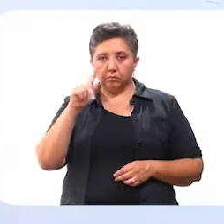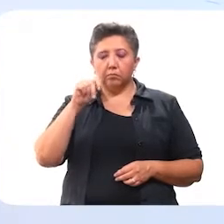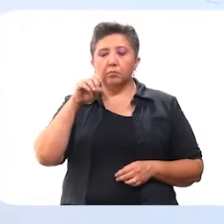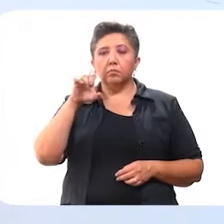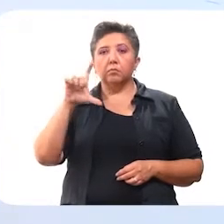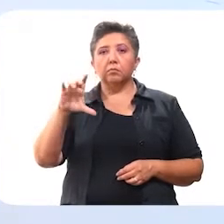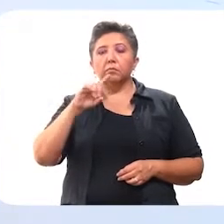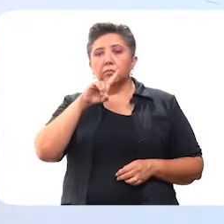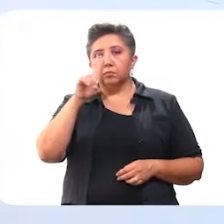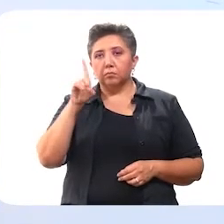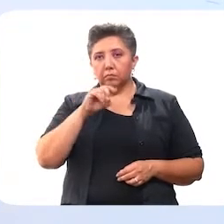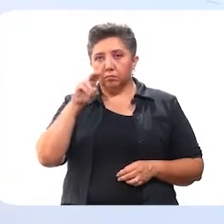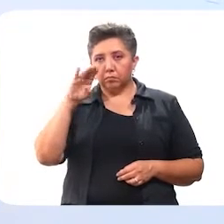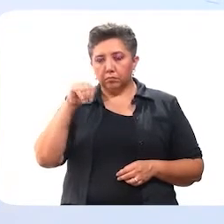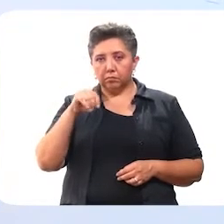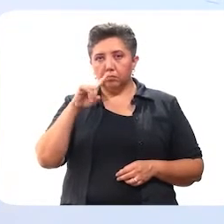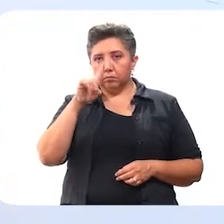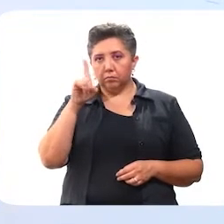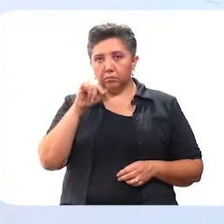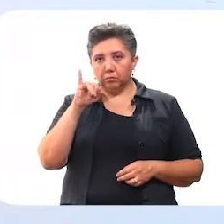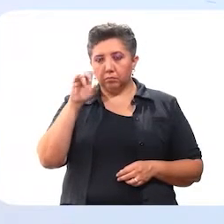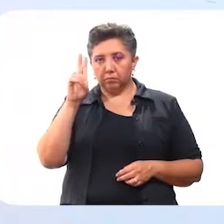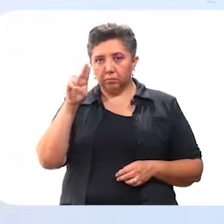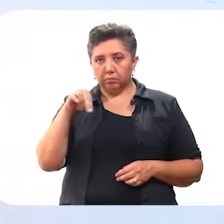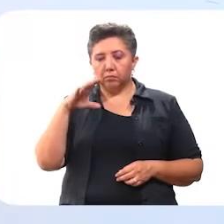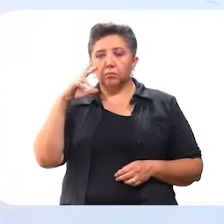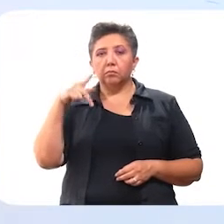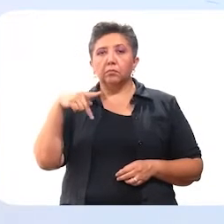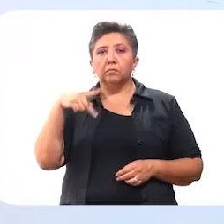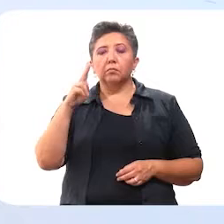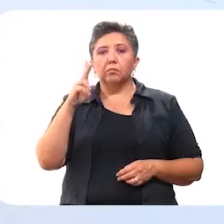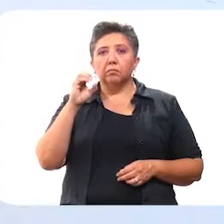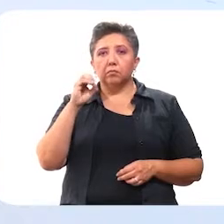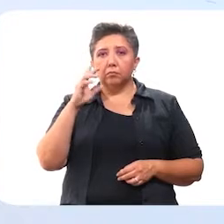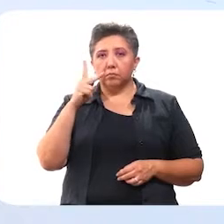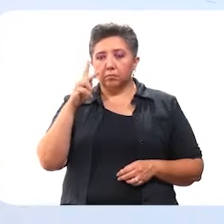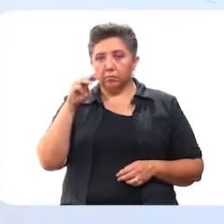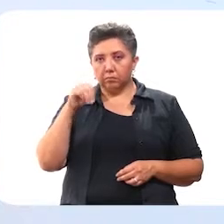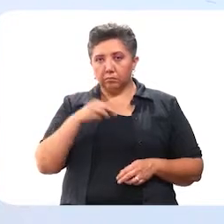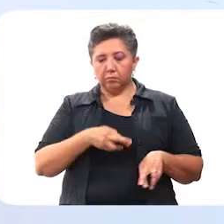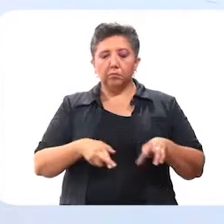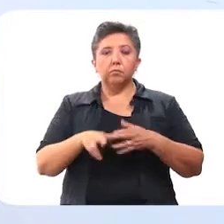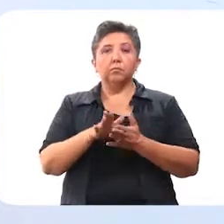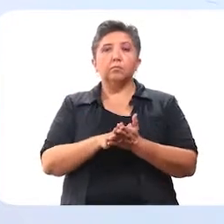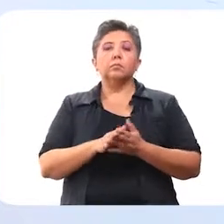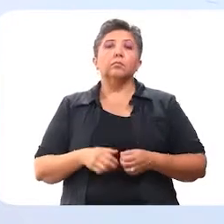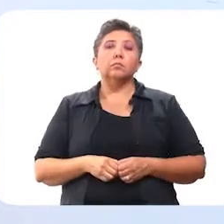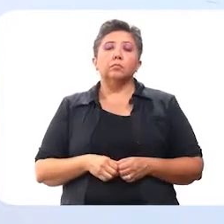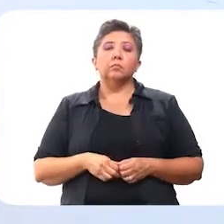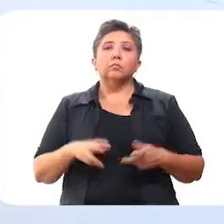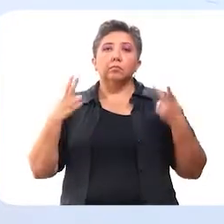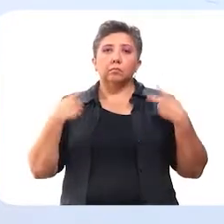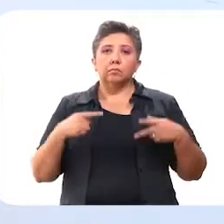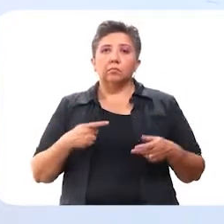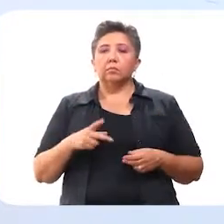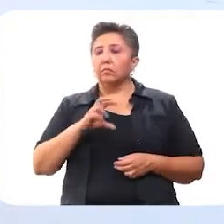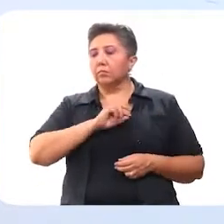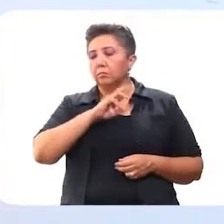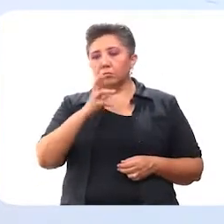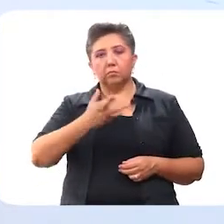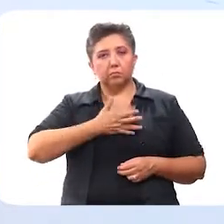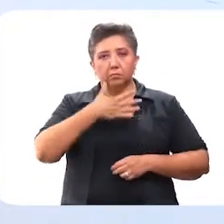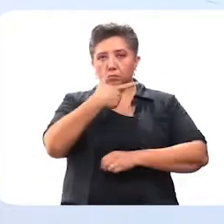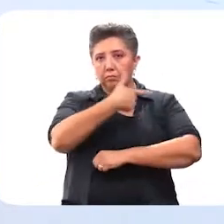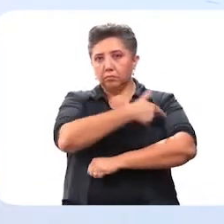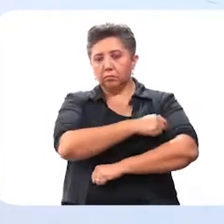Pueblo, Zoncahuich, Chilán de Bravo, Copomá, San Felipe y Río Lagartos. Las personas que no han recibido